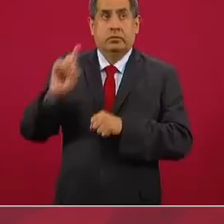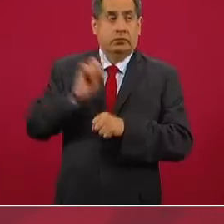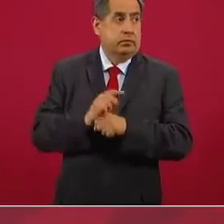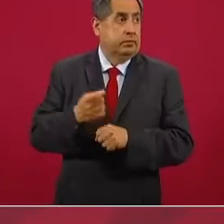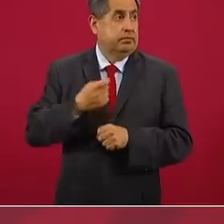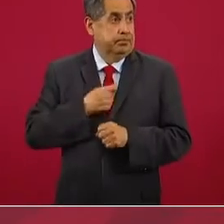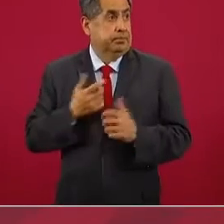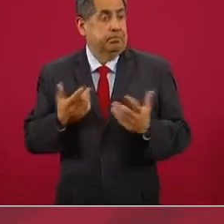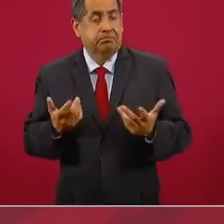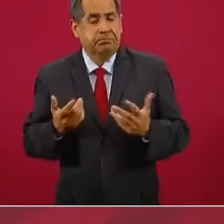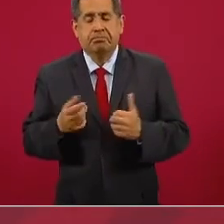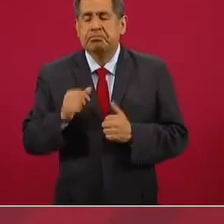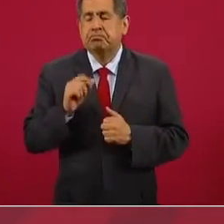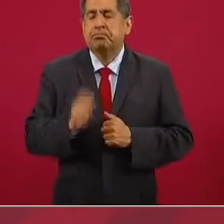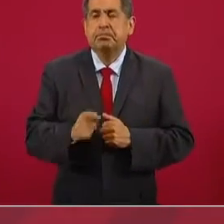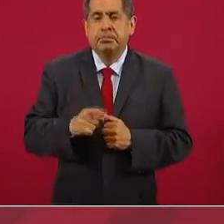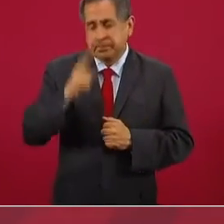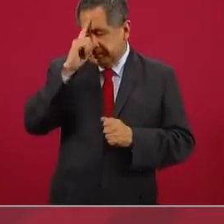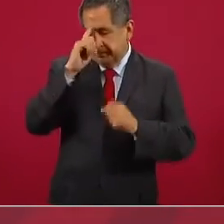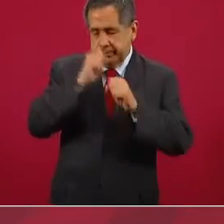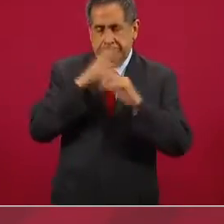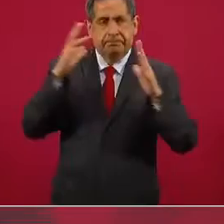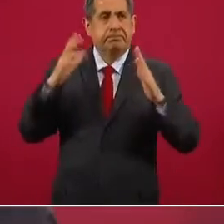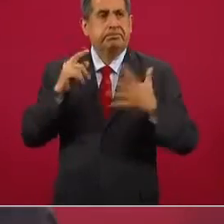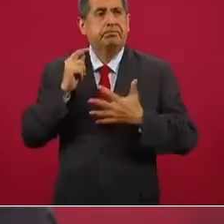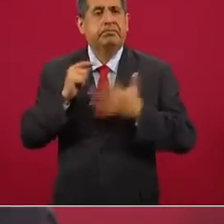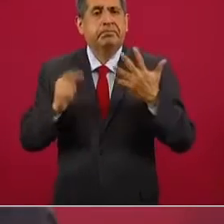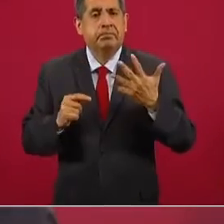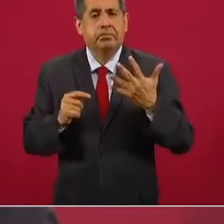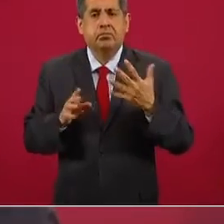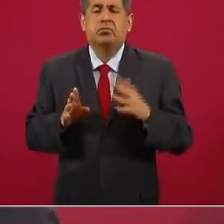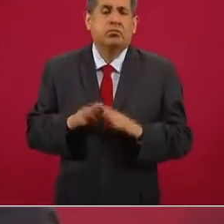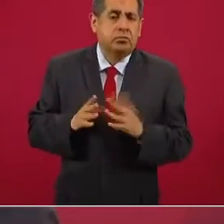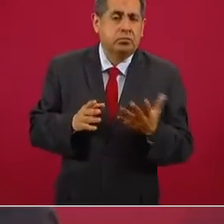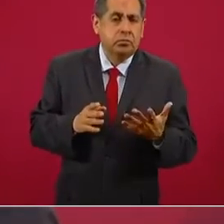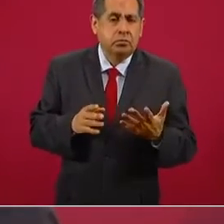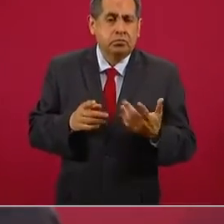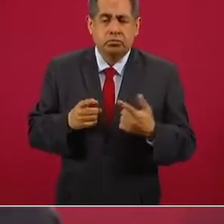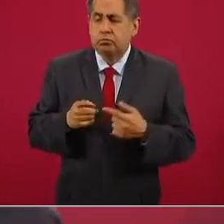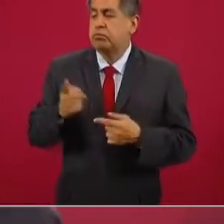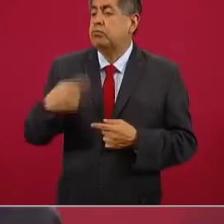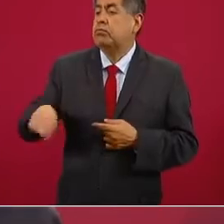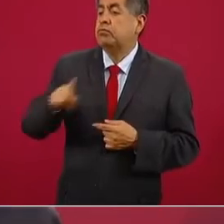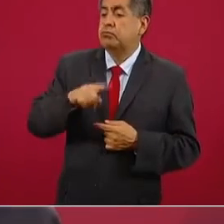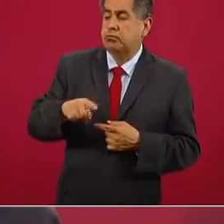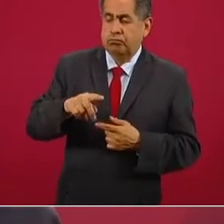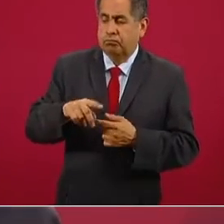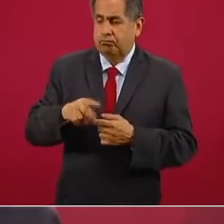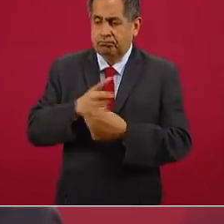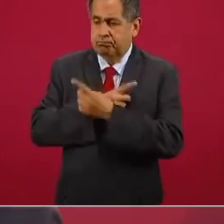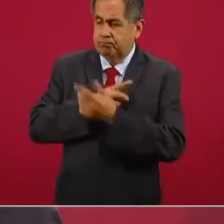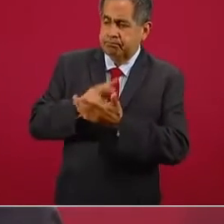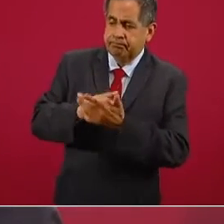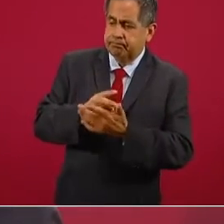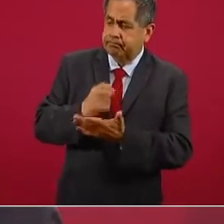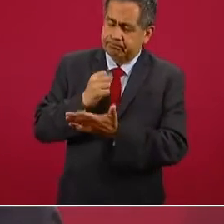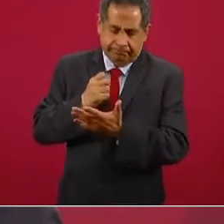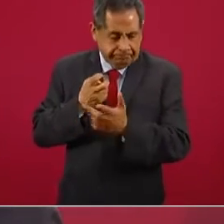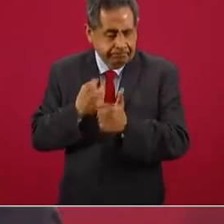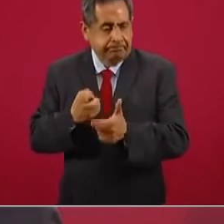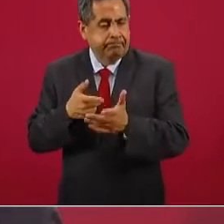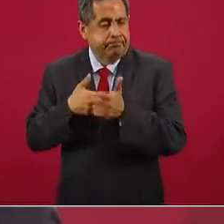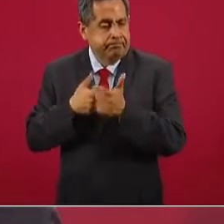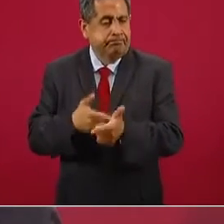tener claros los principios y partir de las discusiones de la defensa de nuestros valores, hacer de